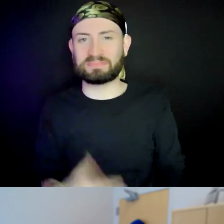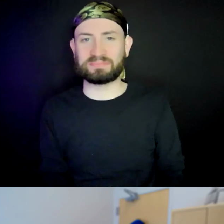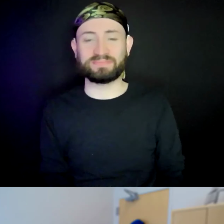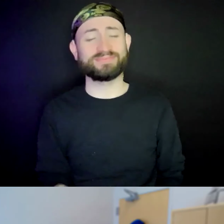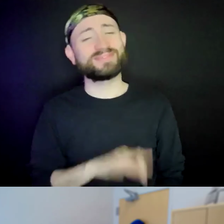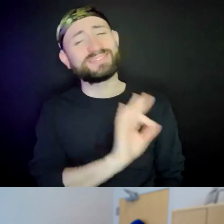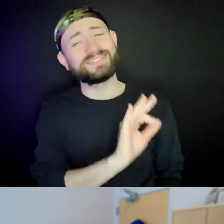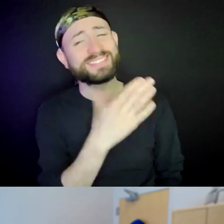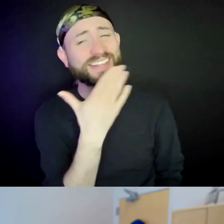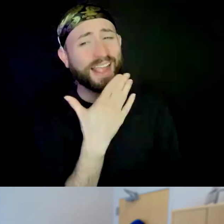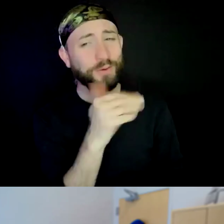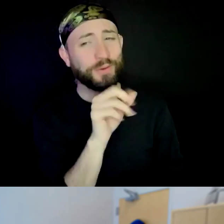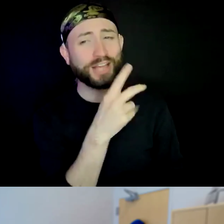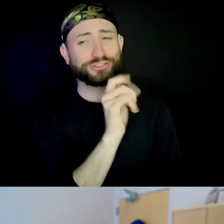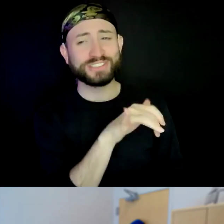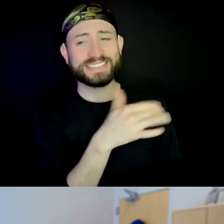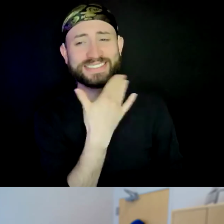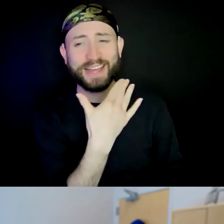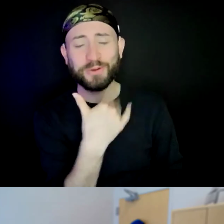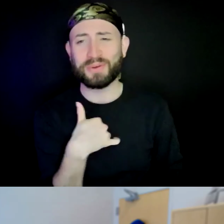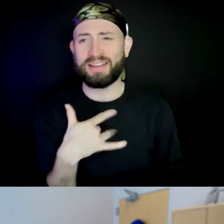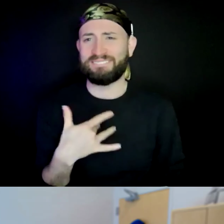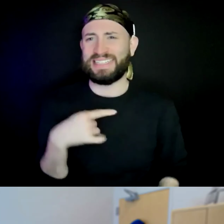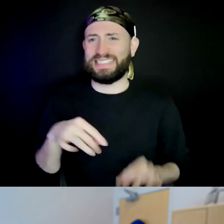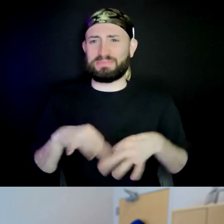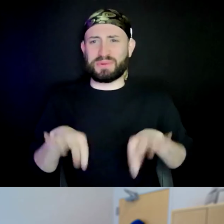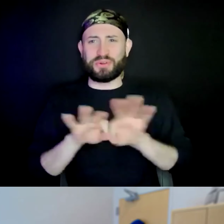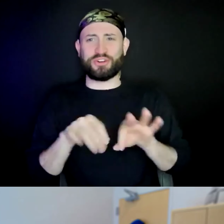por favor, contáctenos en